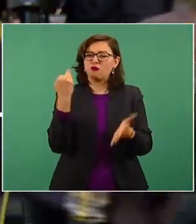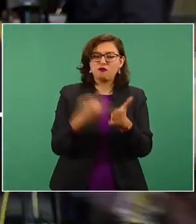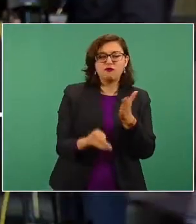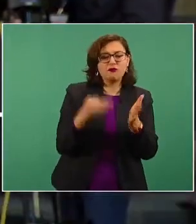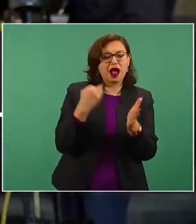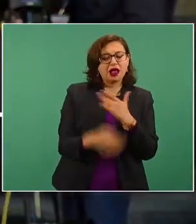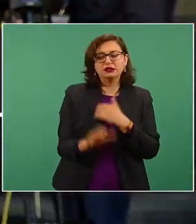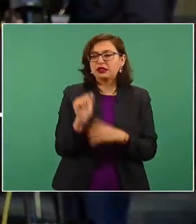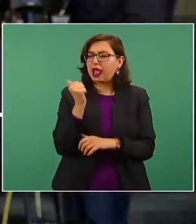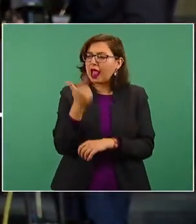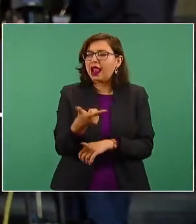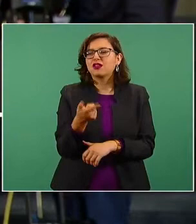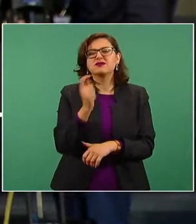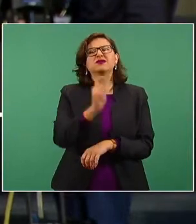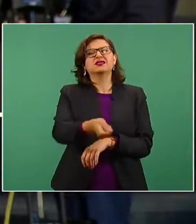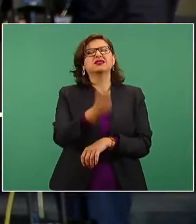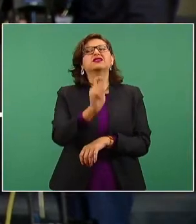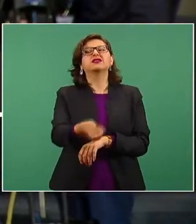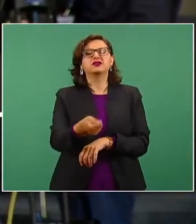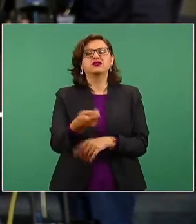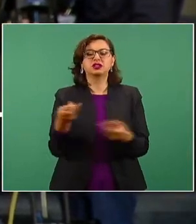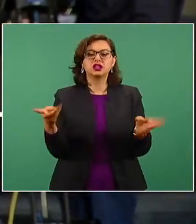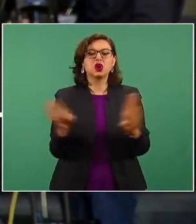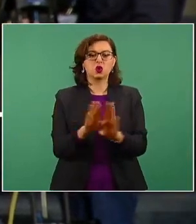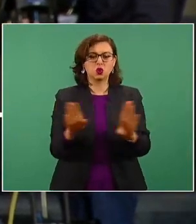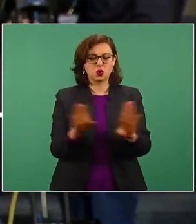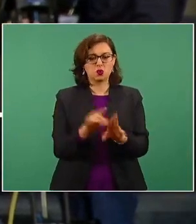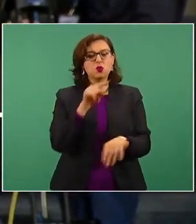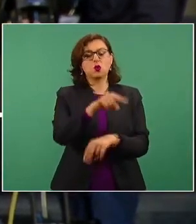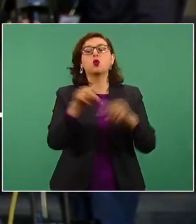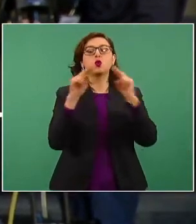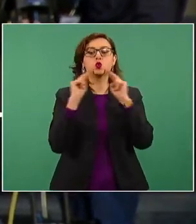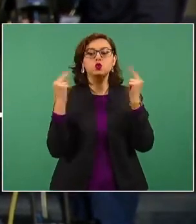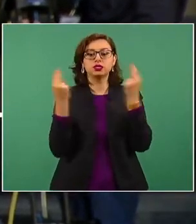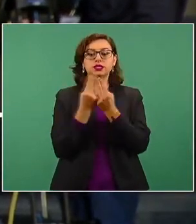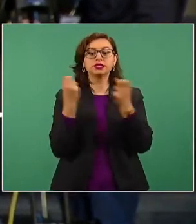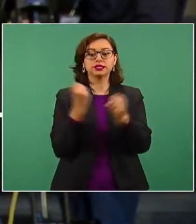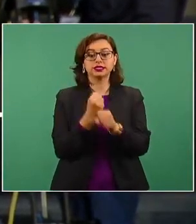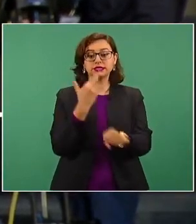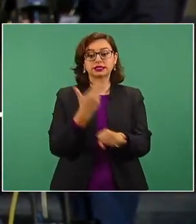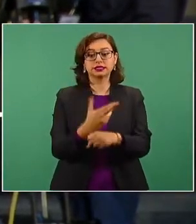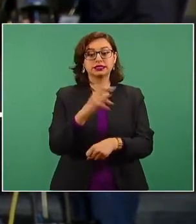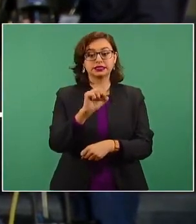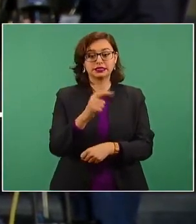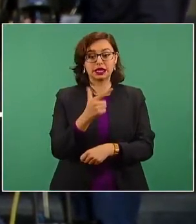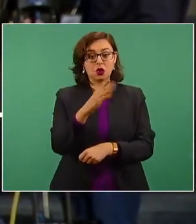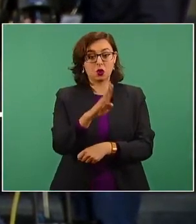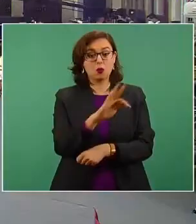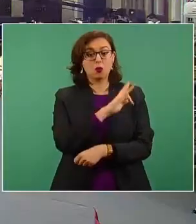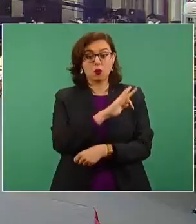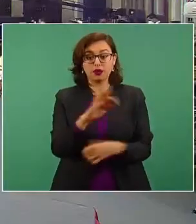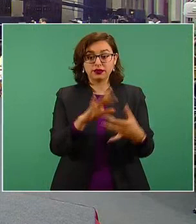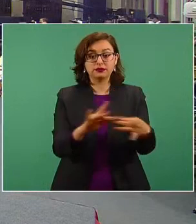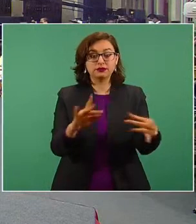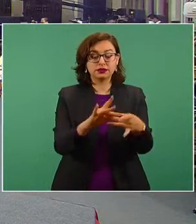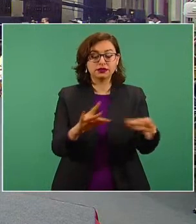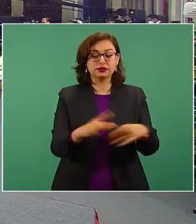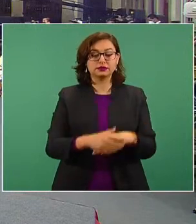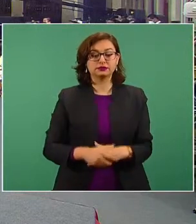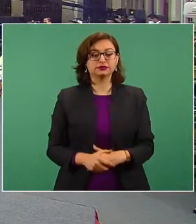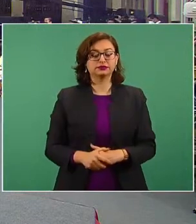poquito precisamente para reforzar esta unidad? ¿La Secretaría de Gobernación nos puede dar razón de ello?